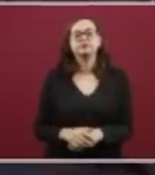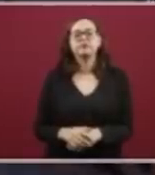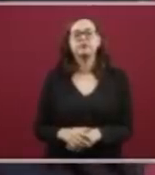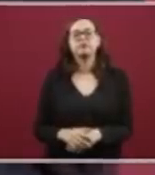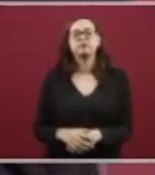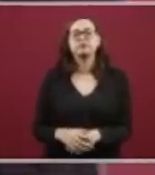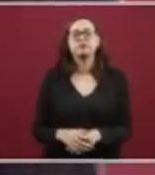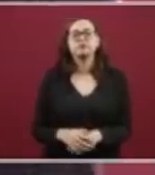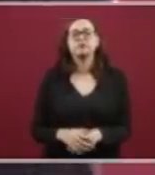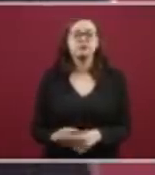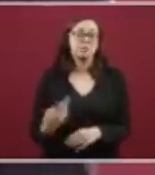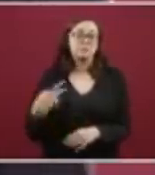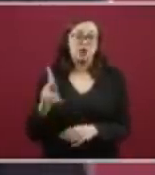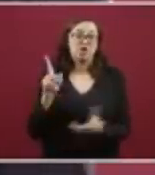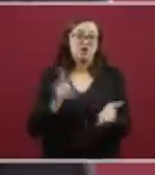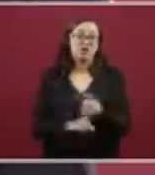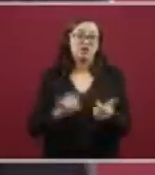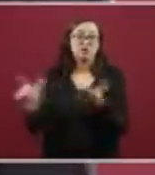principios básicos